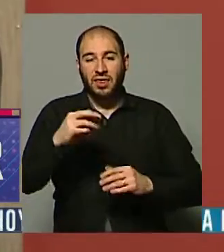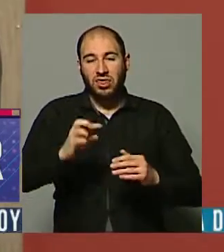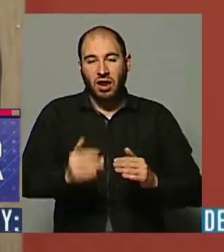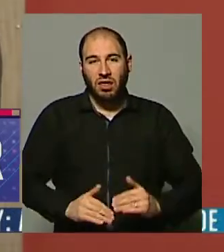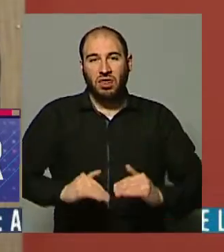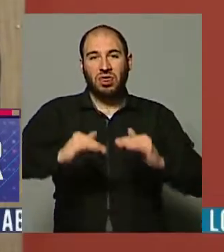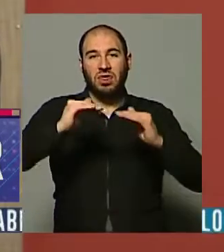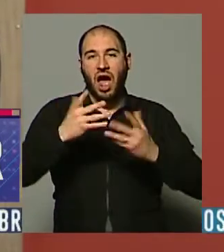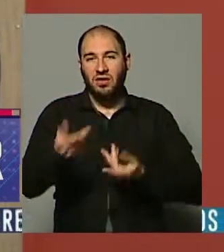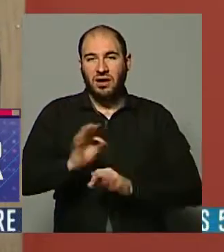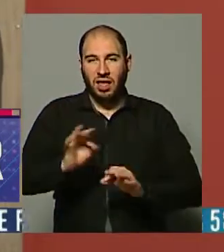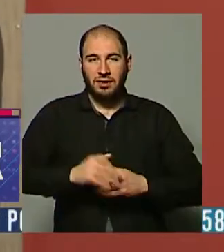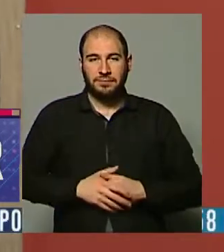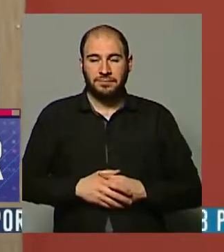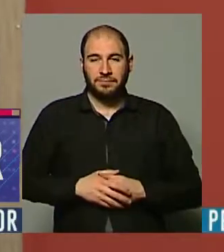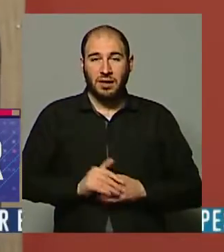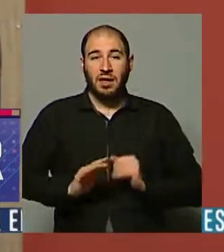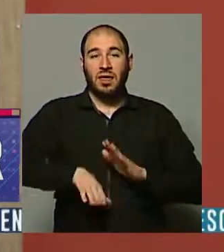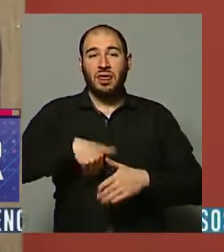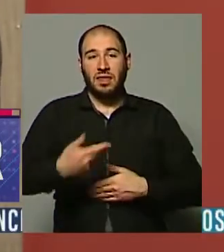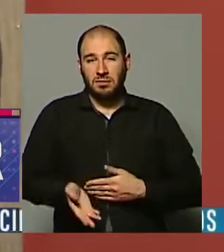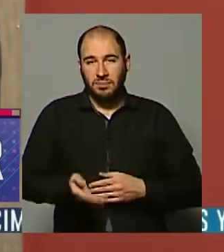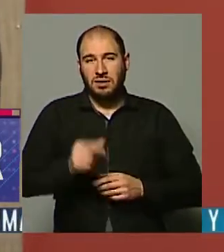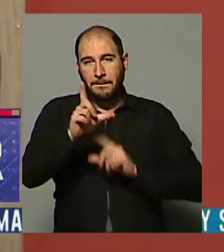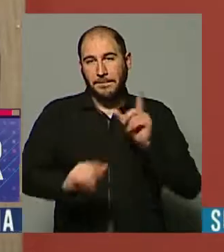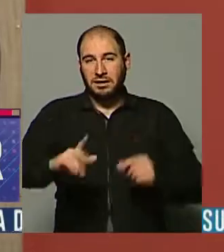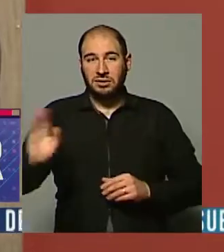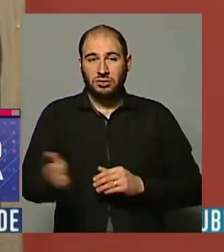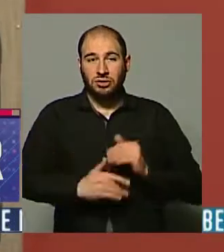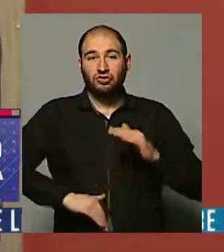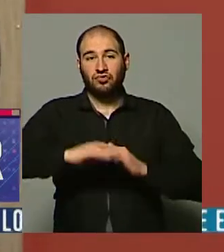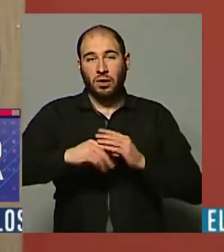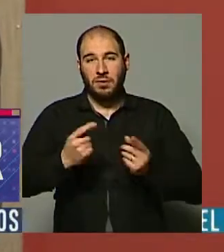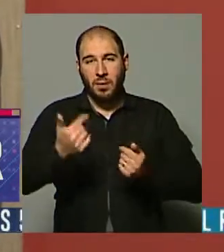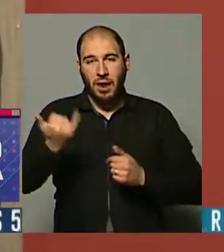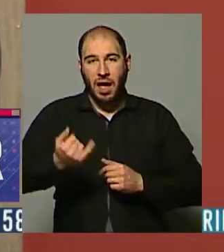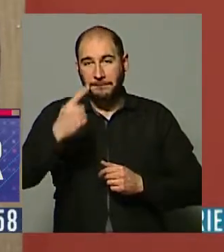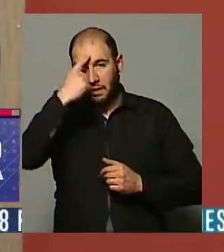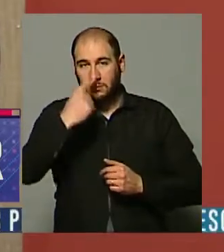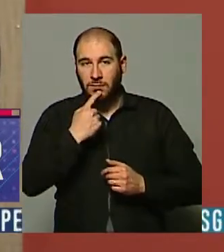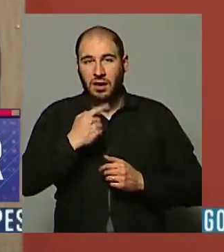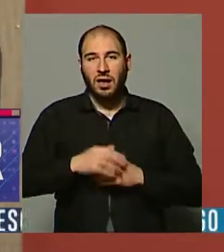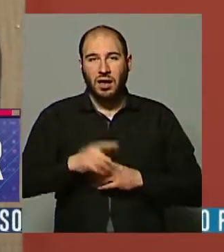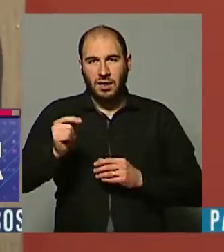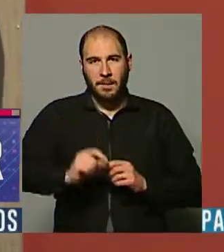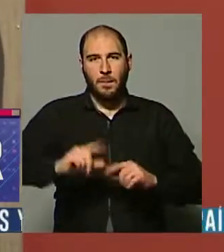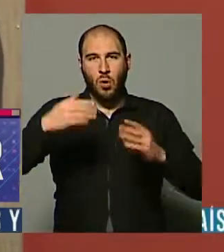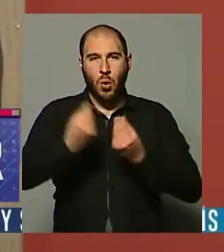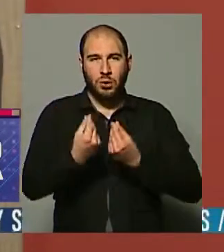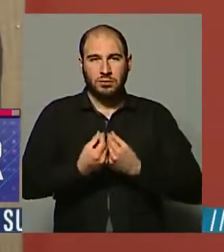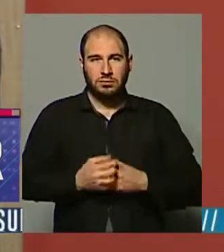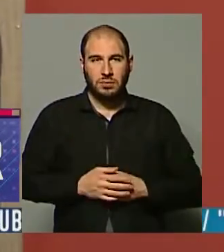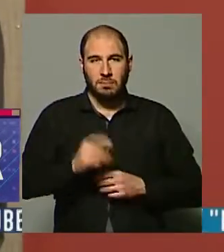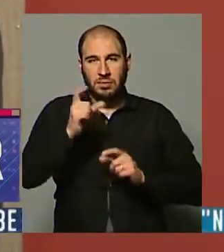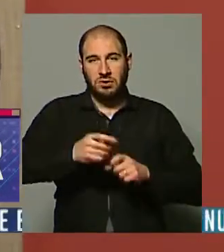suba de la divisa estadounidense. Después siempre y en todos los países hay un límite de compra mensual que es relativamente alto.